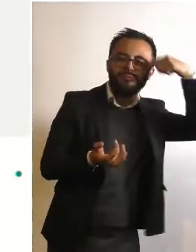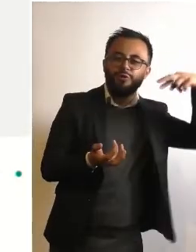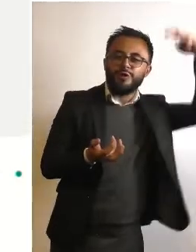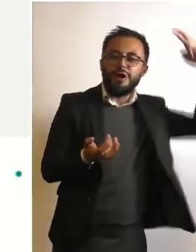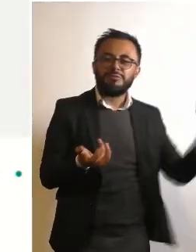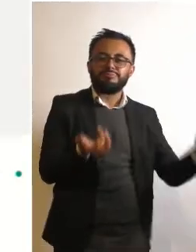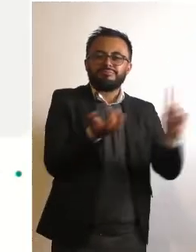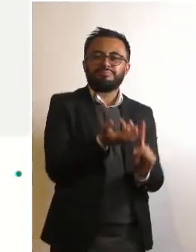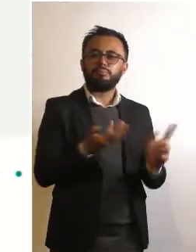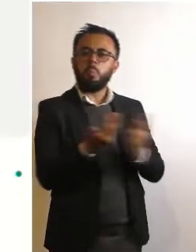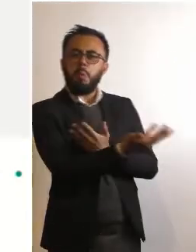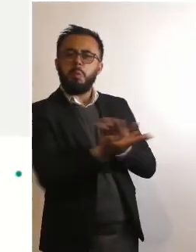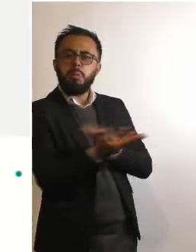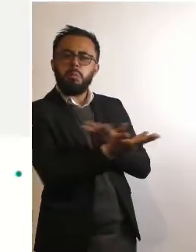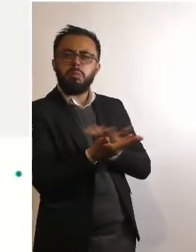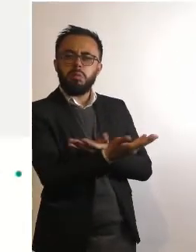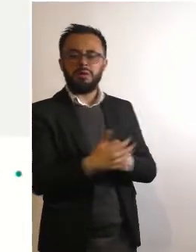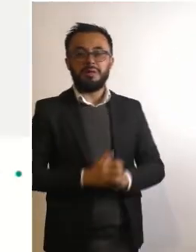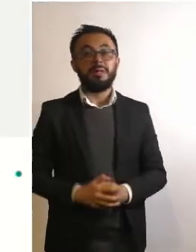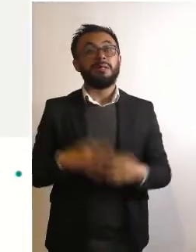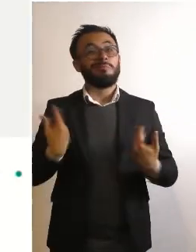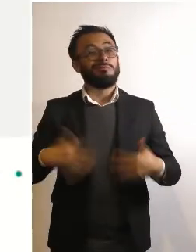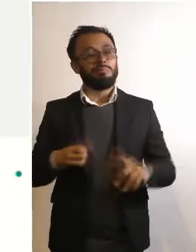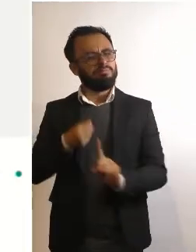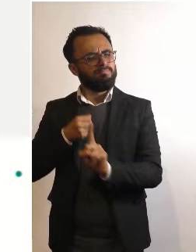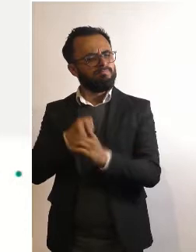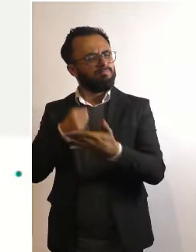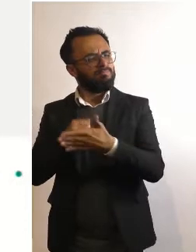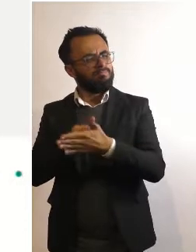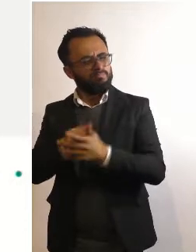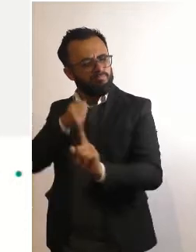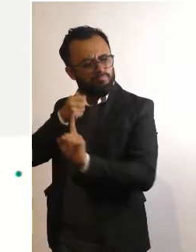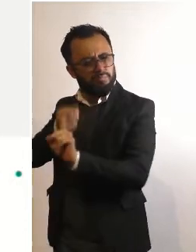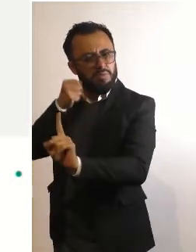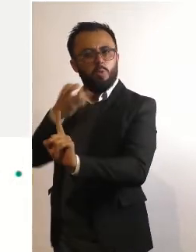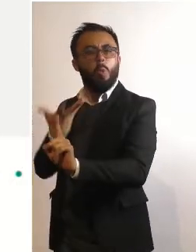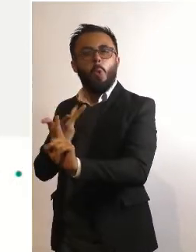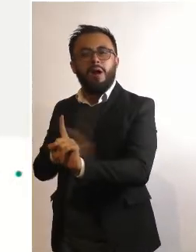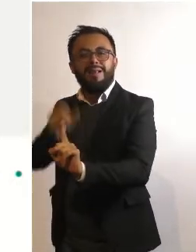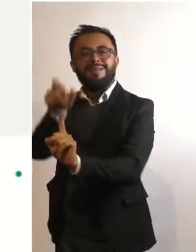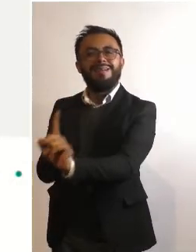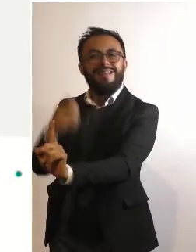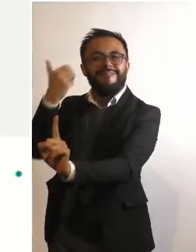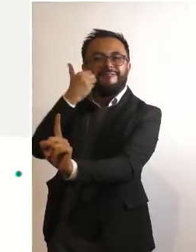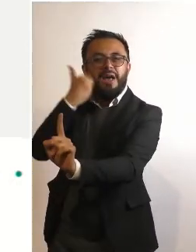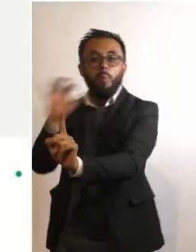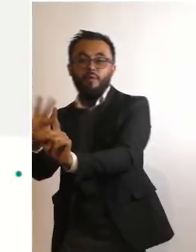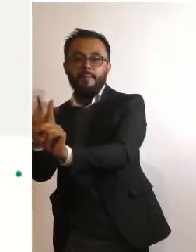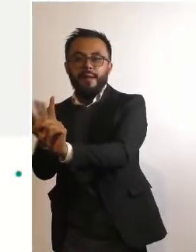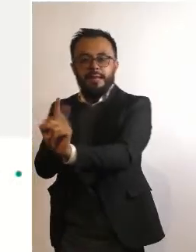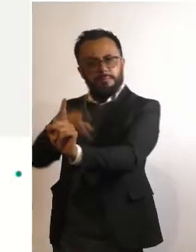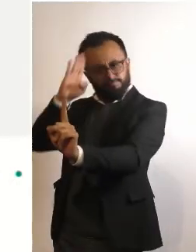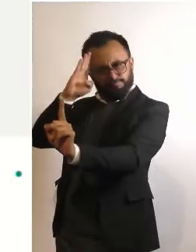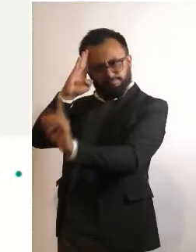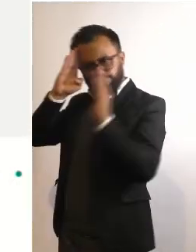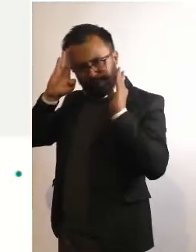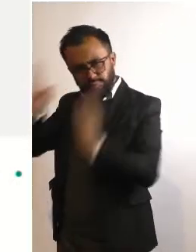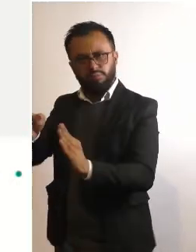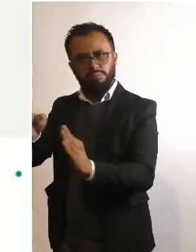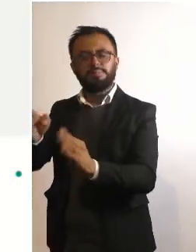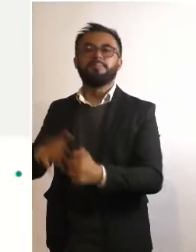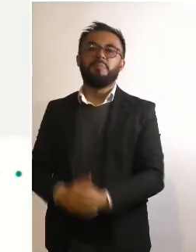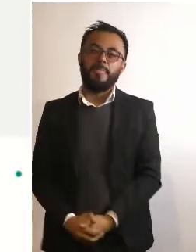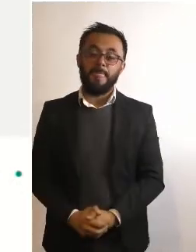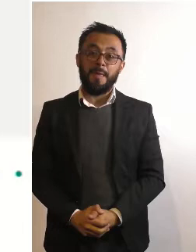la atención centrada en el paciente y en la familia. Y así pues hemos venido fortaleciendo